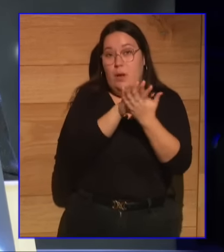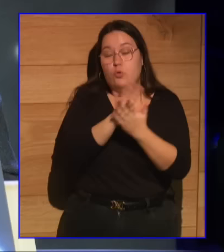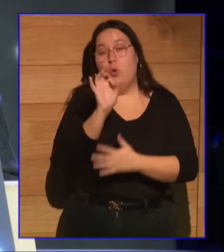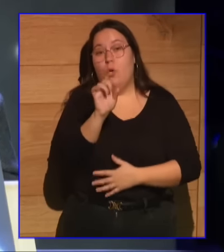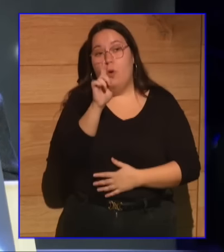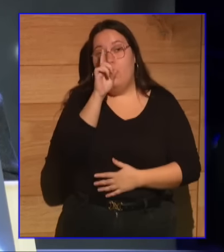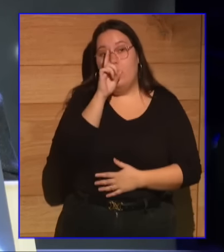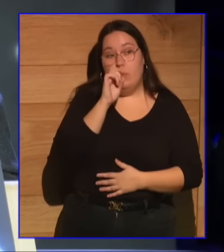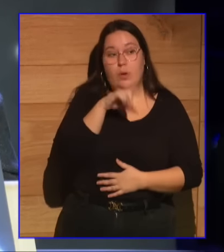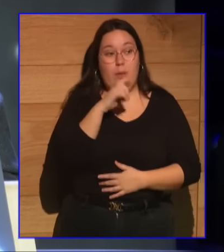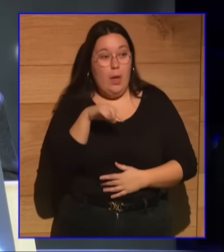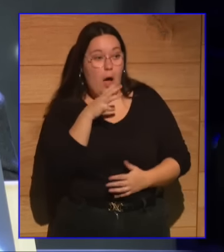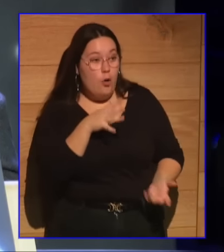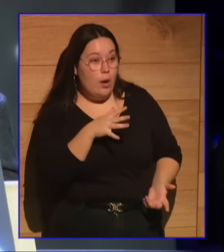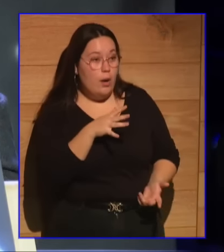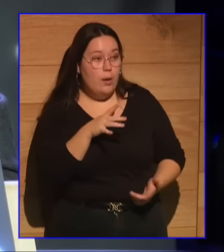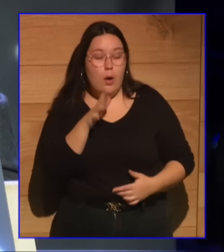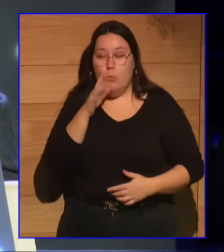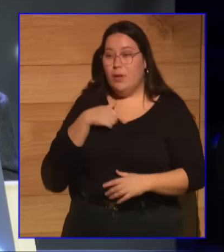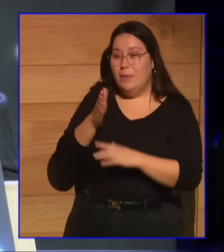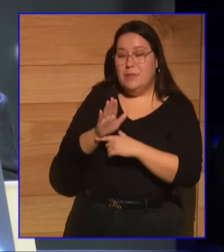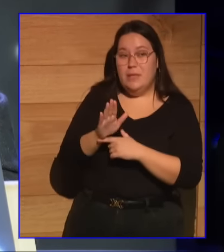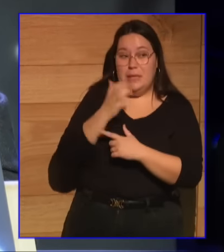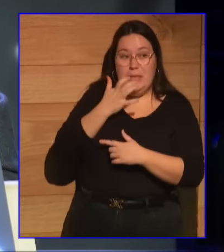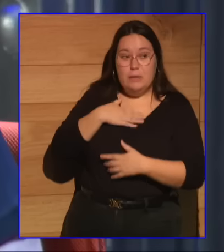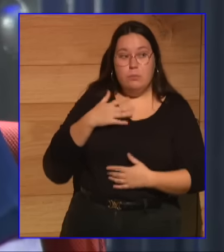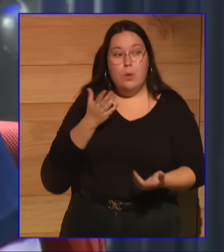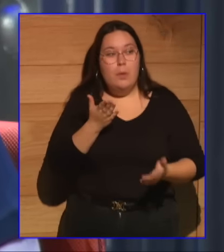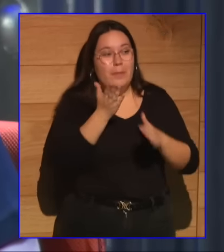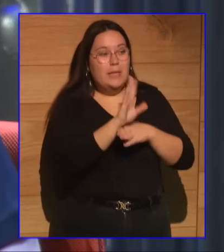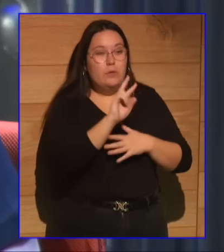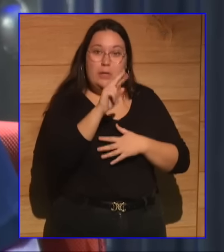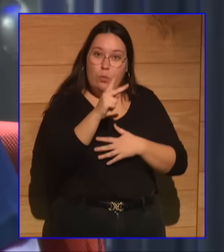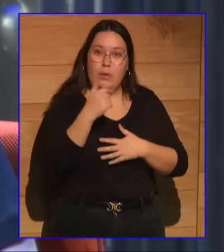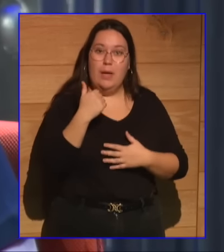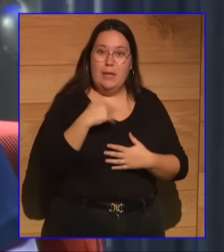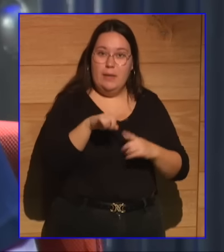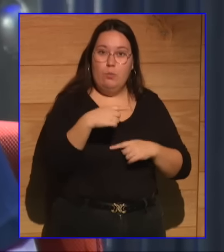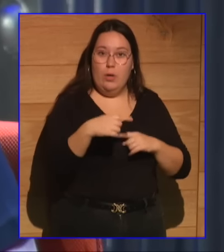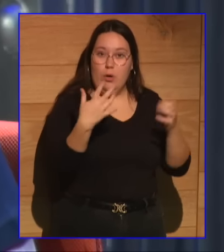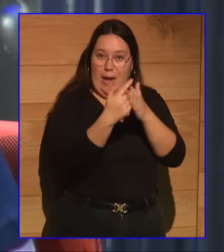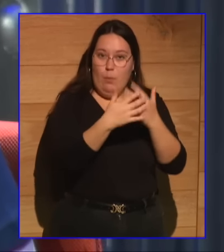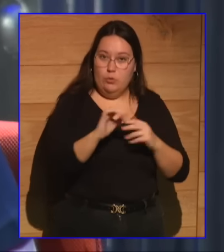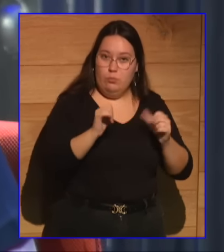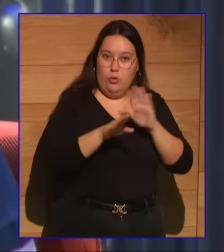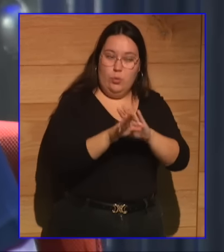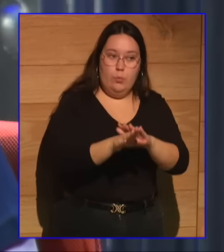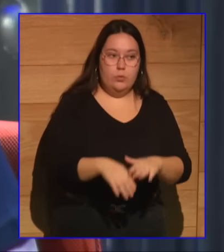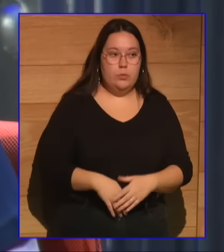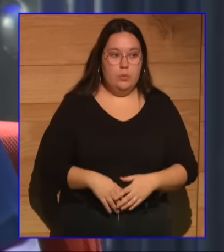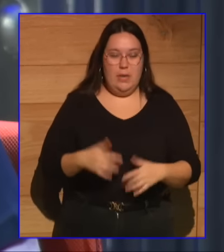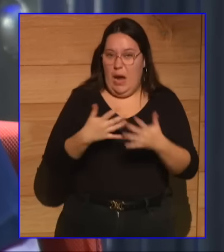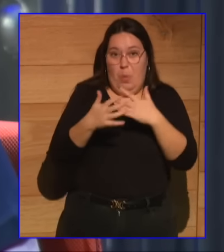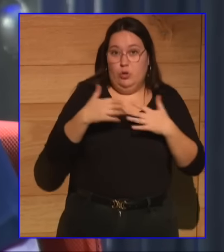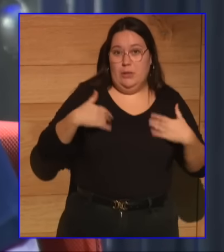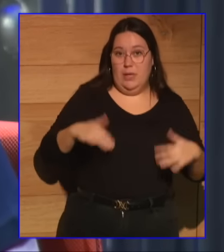de... ¿Prefieres que lo hagamos ahora? ¿Por qué no presentas? Si lo hacemos, lo hacemos ya. ¿Por qué no presentas la segunda y ya seguimos con el gazpacho? Da igual, si seguimos el gazpacho,